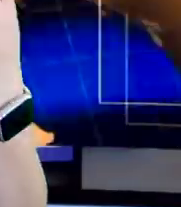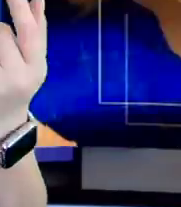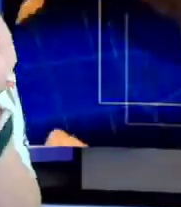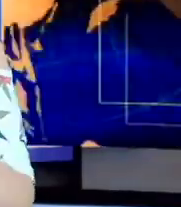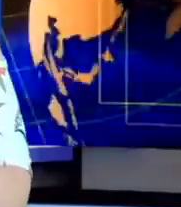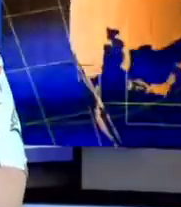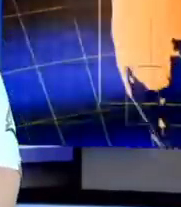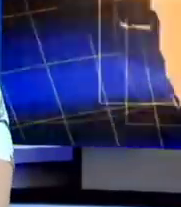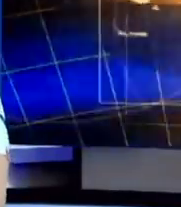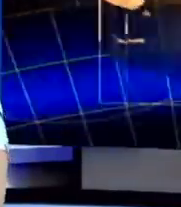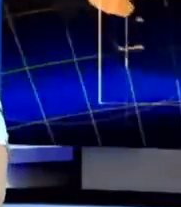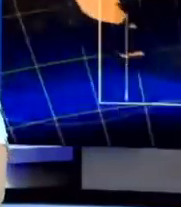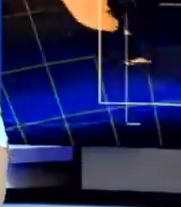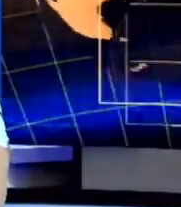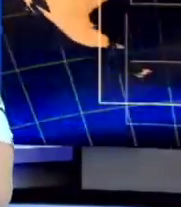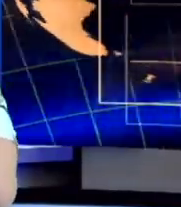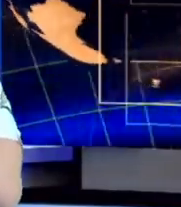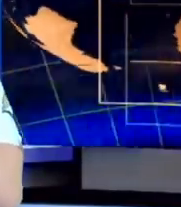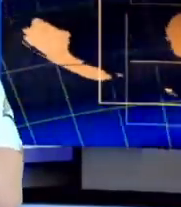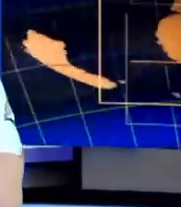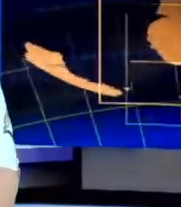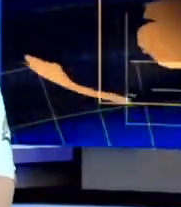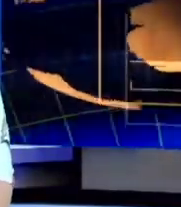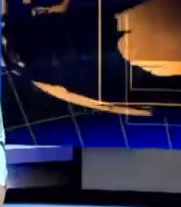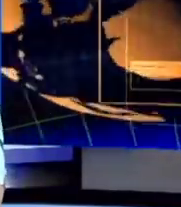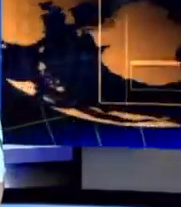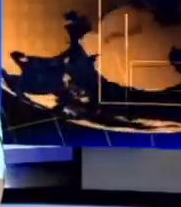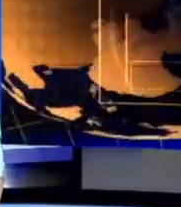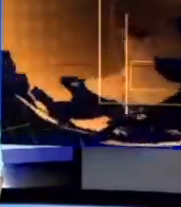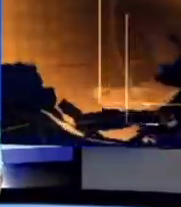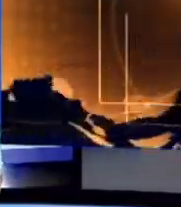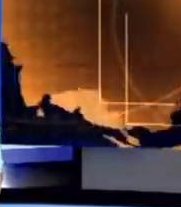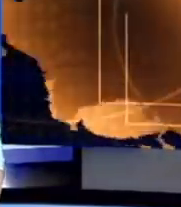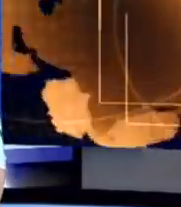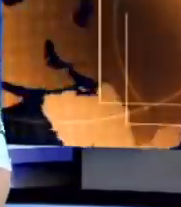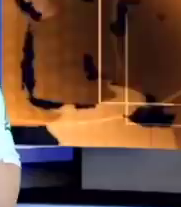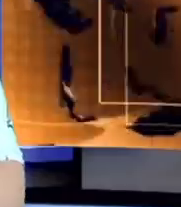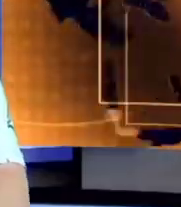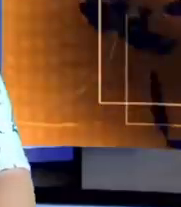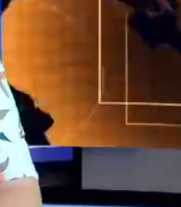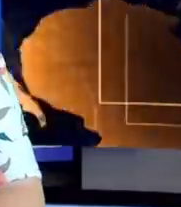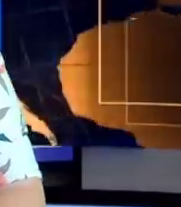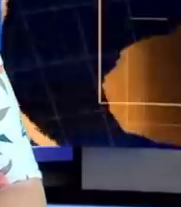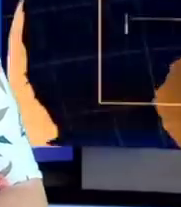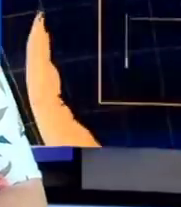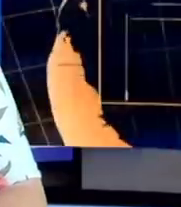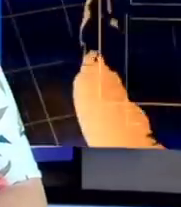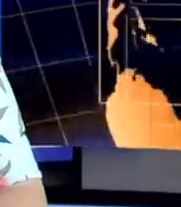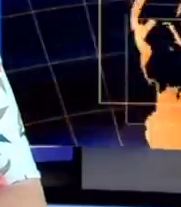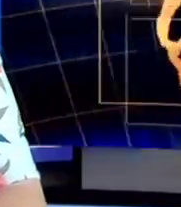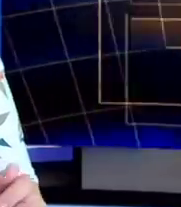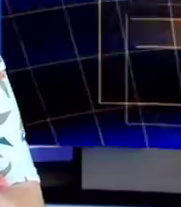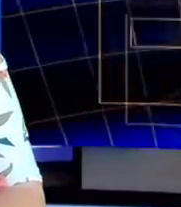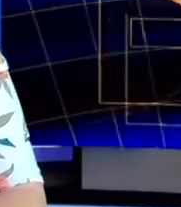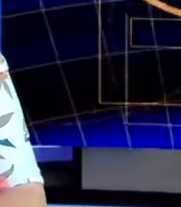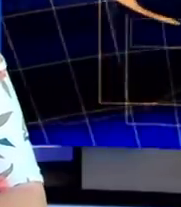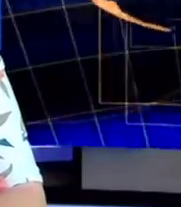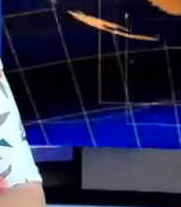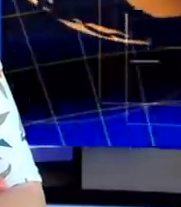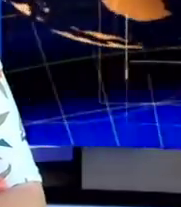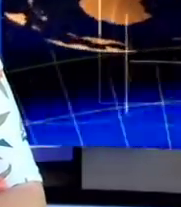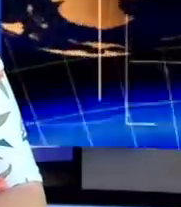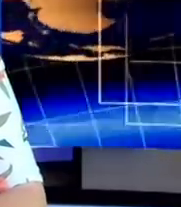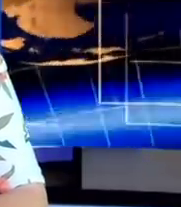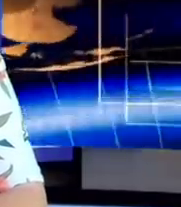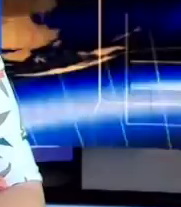él le hizo a nuestra nación no se vuelva a repetir. Pues ahora se está filtrando un video y lo compartió el